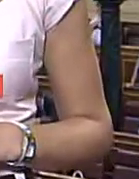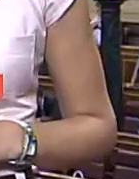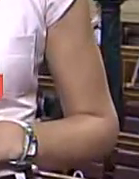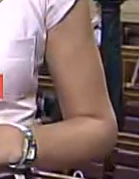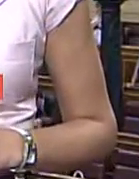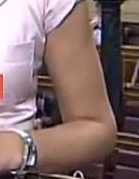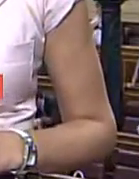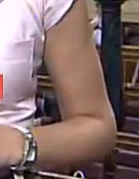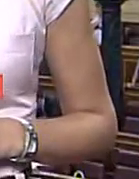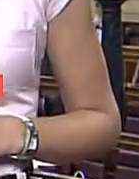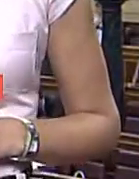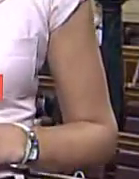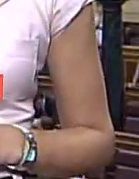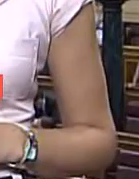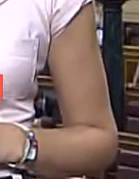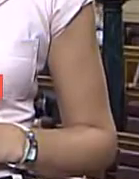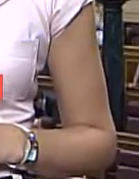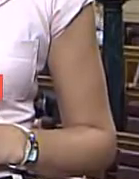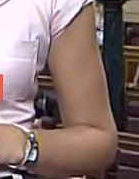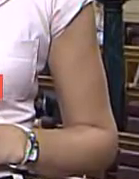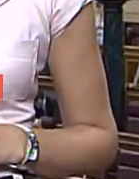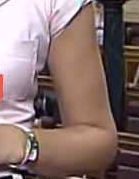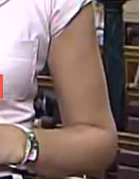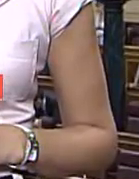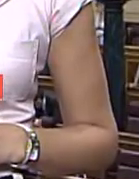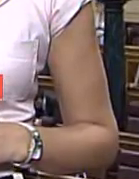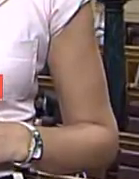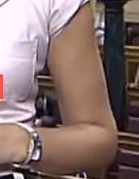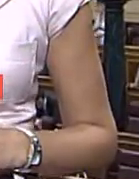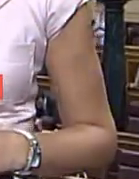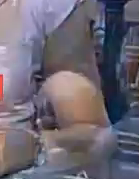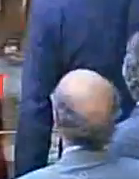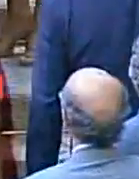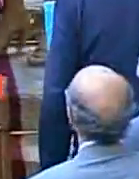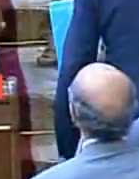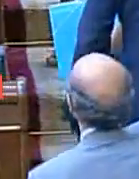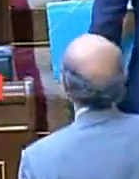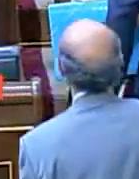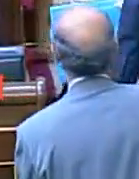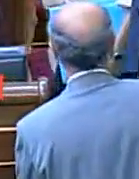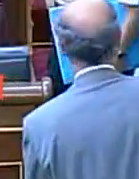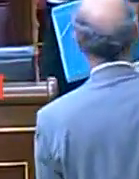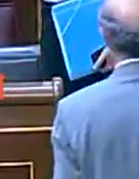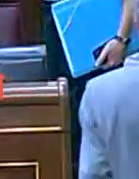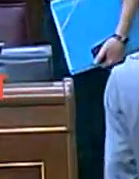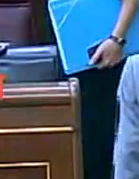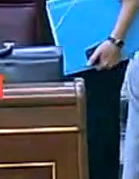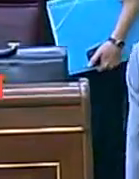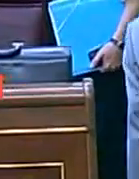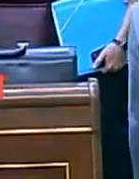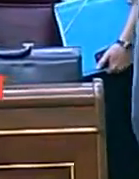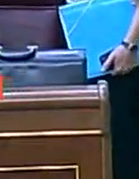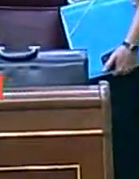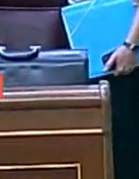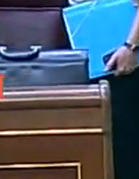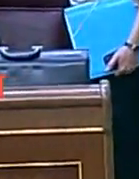será Mariano Rajoy. El presidente del Partido Popular dispondrá de 30 minutos en una primera intervención, y tras ese primer